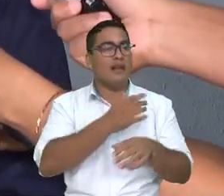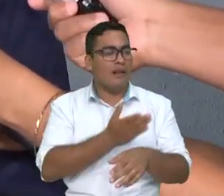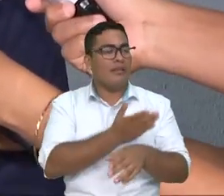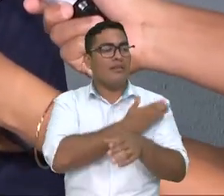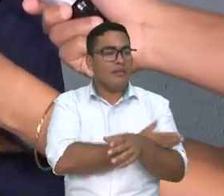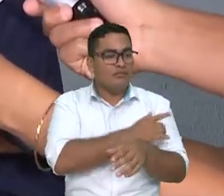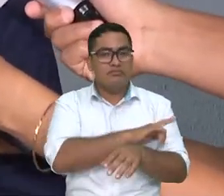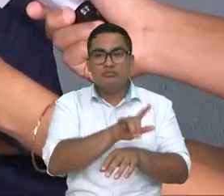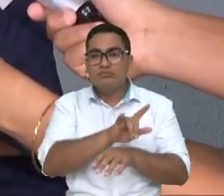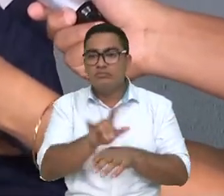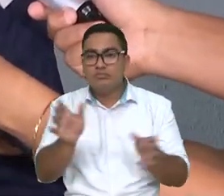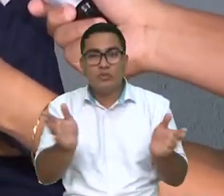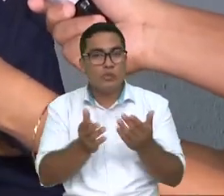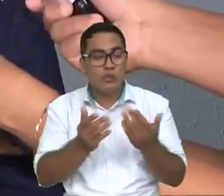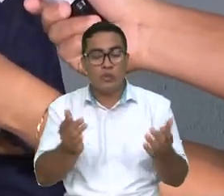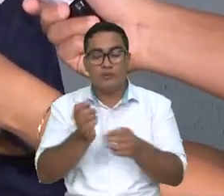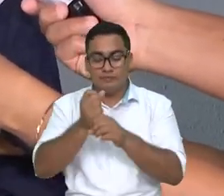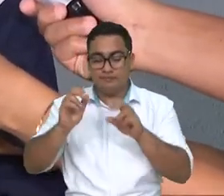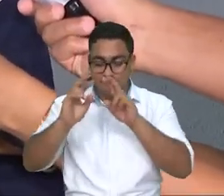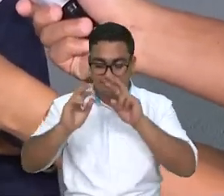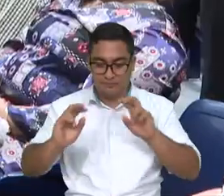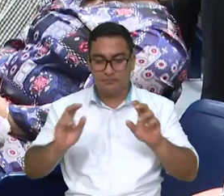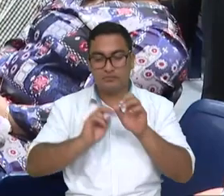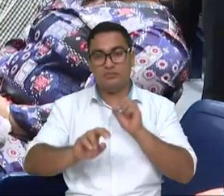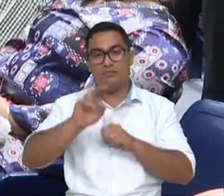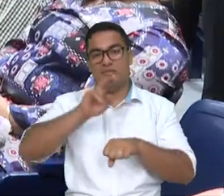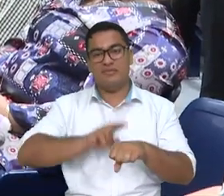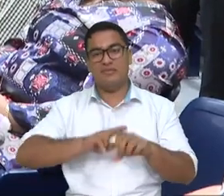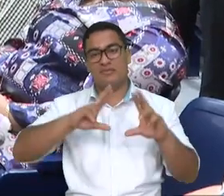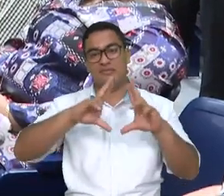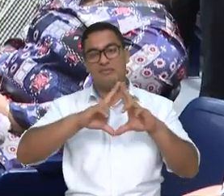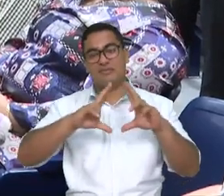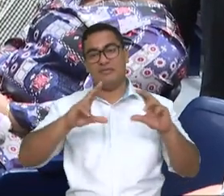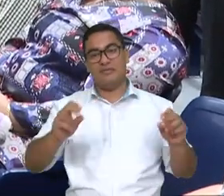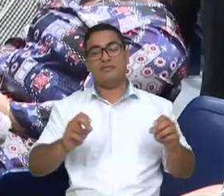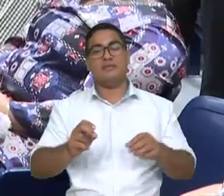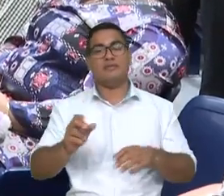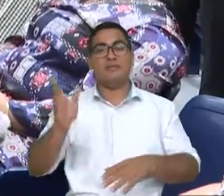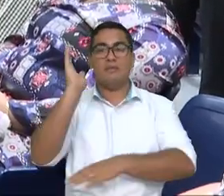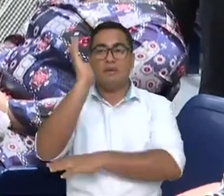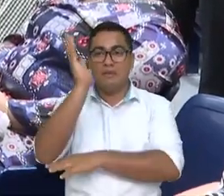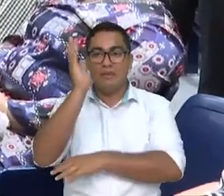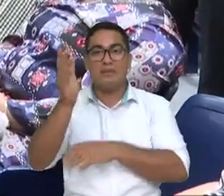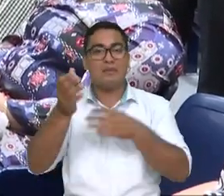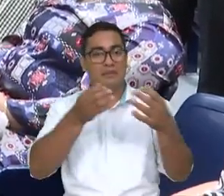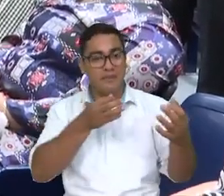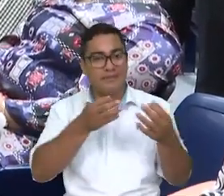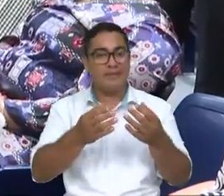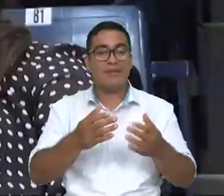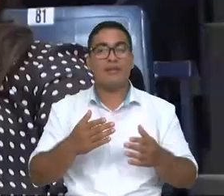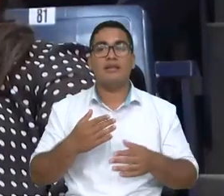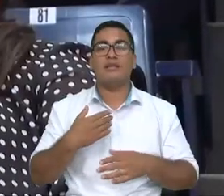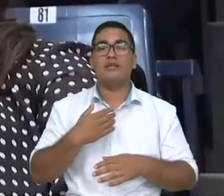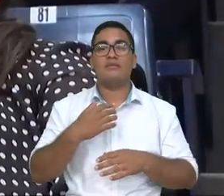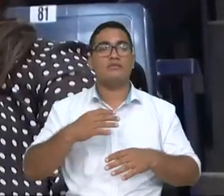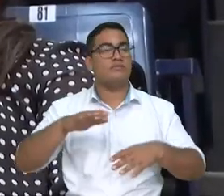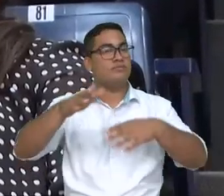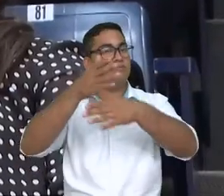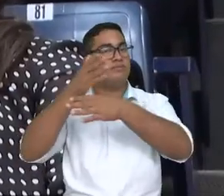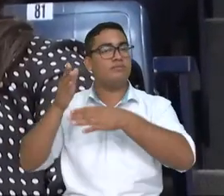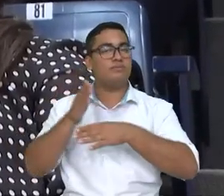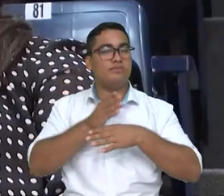y procesándolas en nuestro laboratorio nacional. Estas charlas informativas se extenderán a todos los